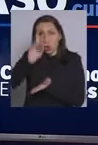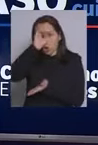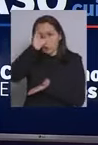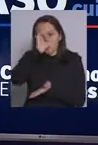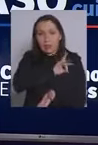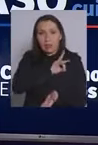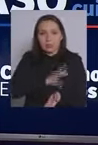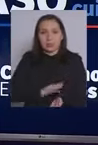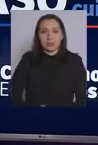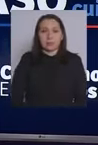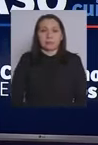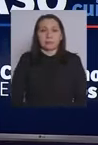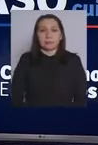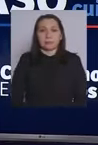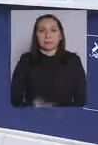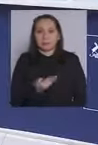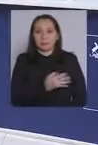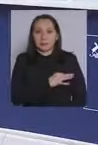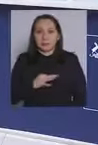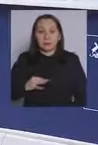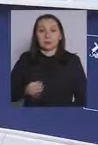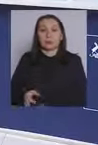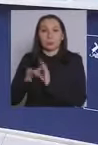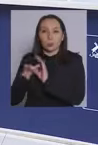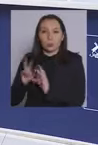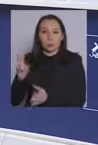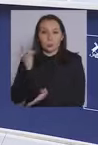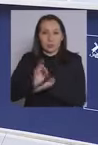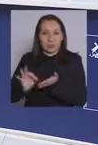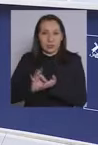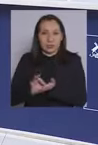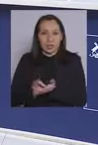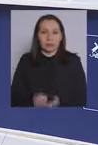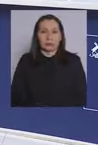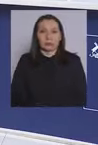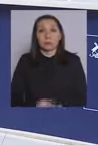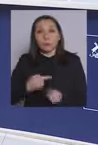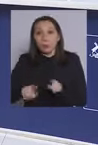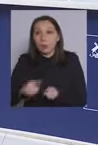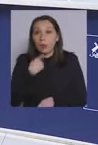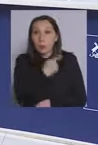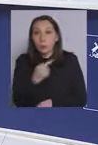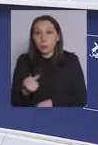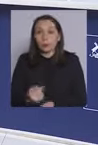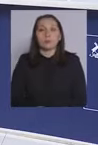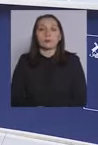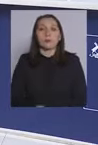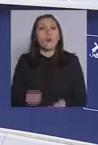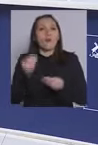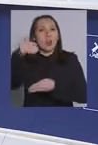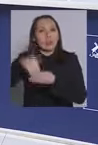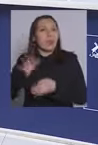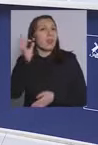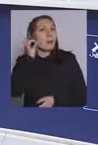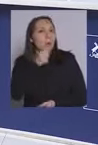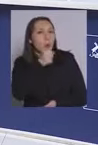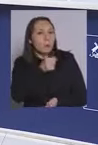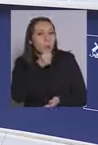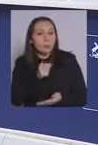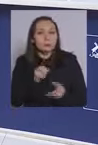país. Ministro. Muchas gracias, subsecretario. Siguiente pregunta. Hola, muy buenas tardes.